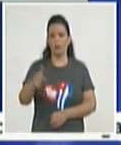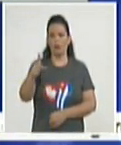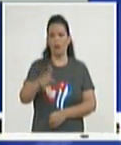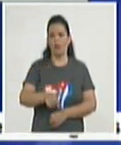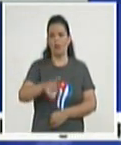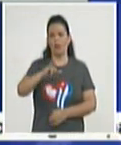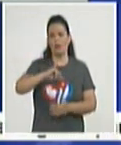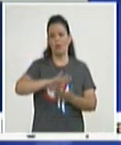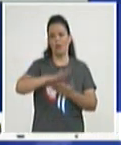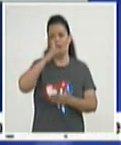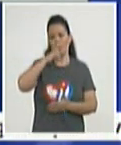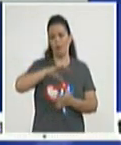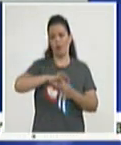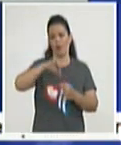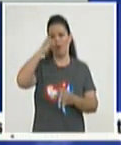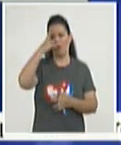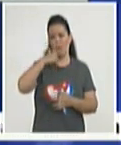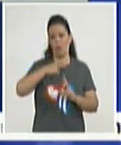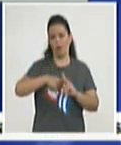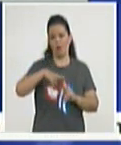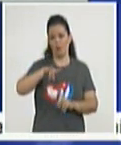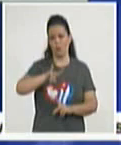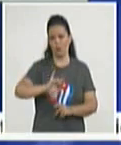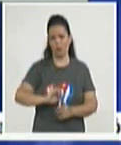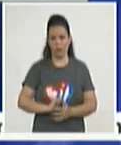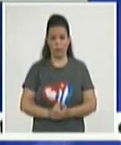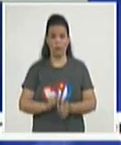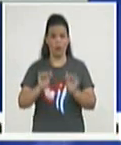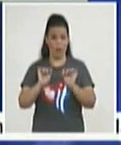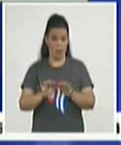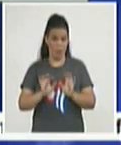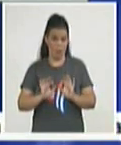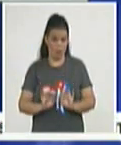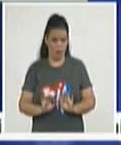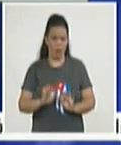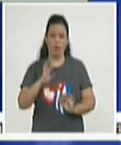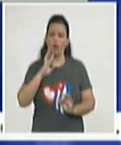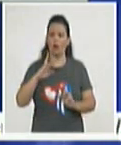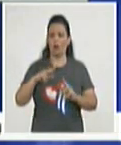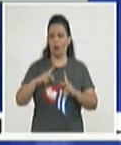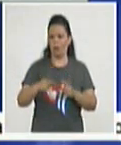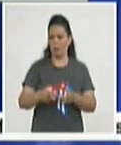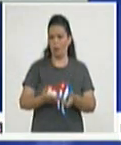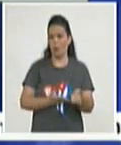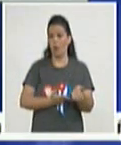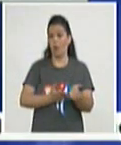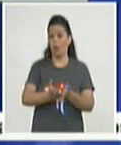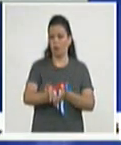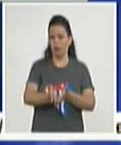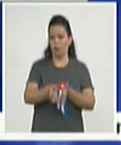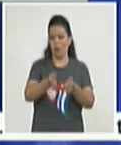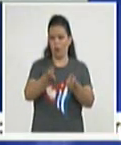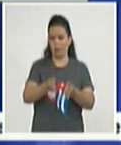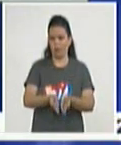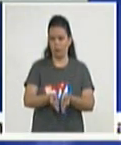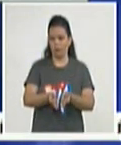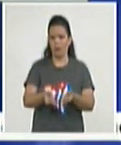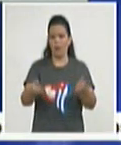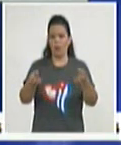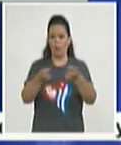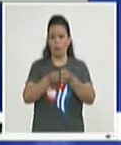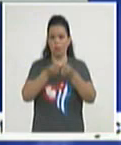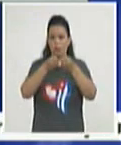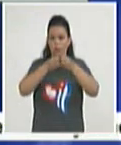los mayores tasas, aunque yo reitero, se mantiene con transmisión